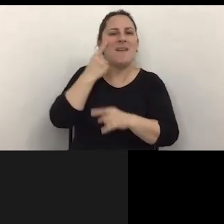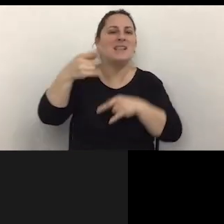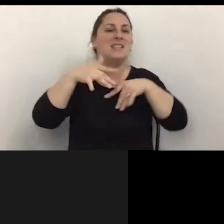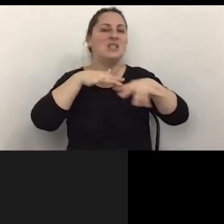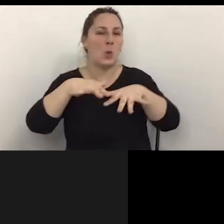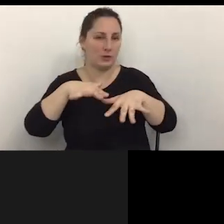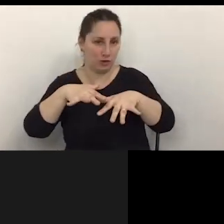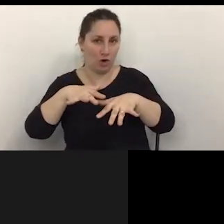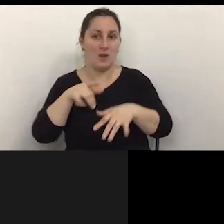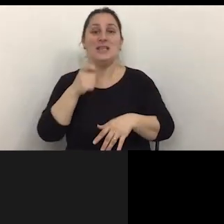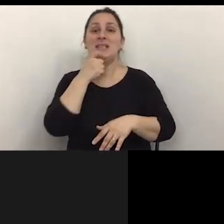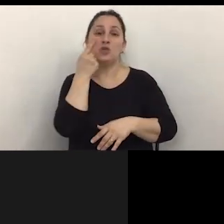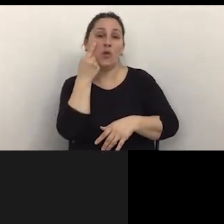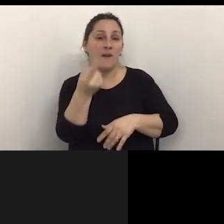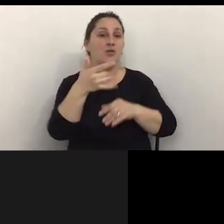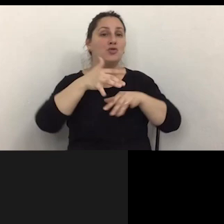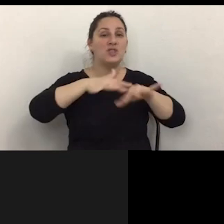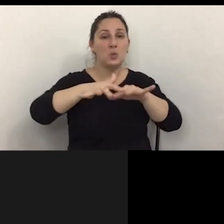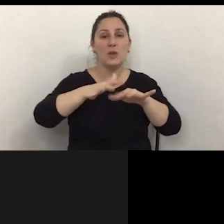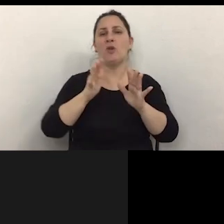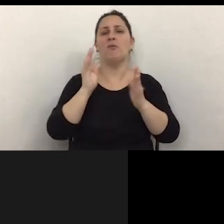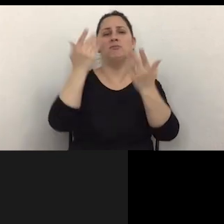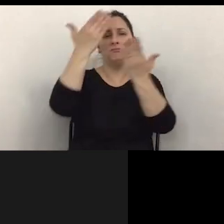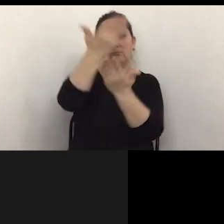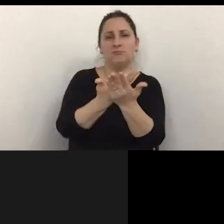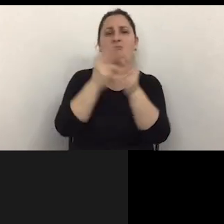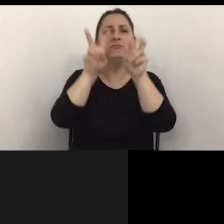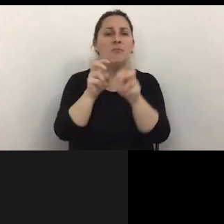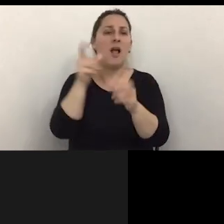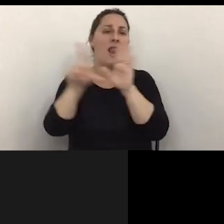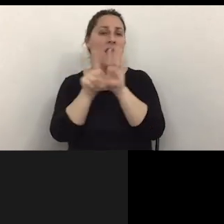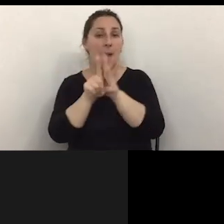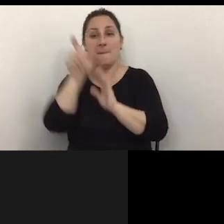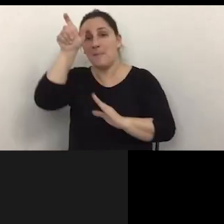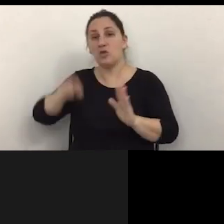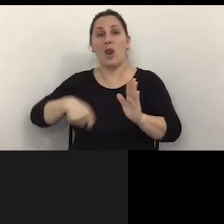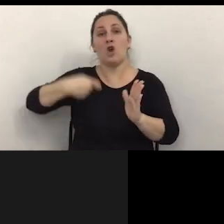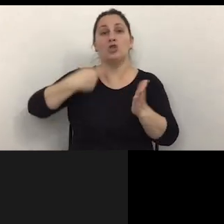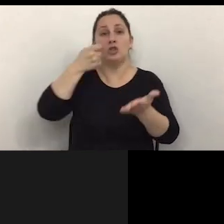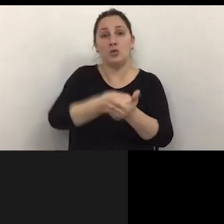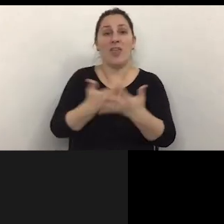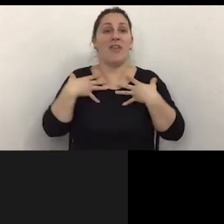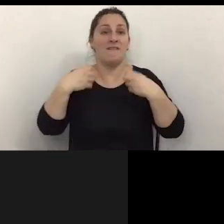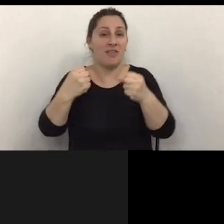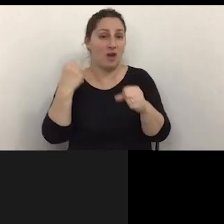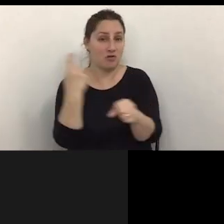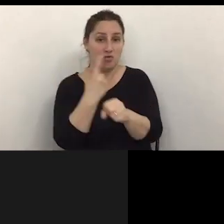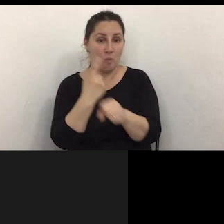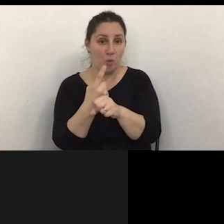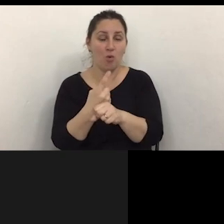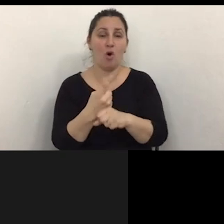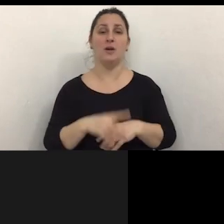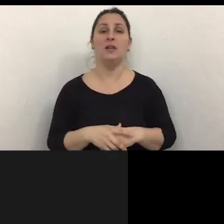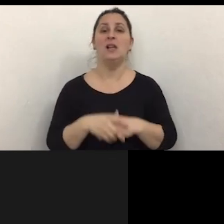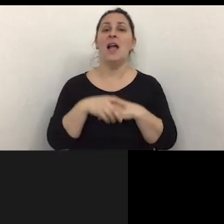de las calificaciones legales, y el contribuyente no se pudo defender de esos hechos, entonces para mí cualquier cambio